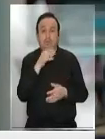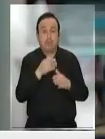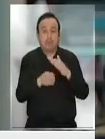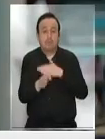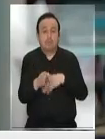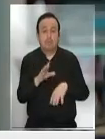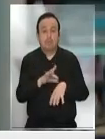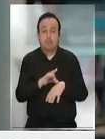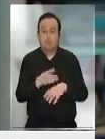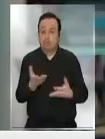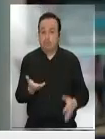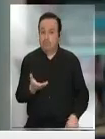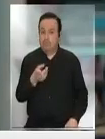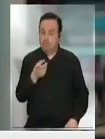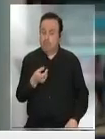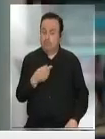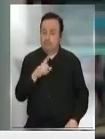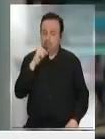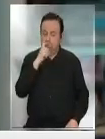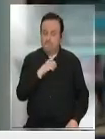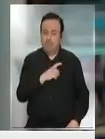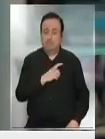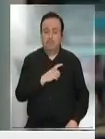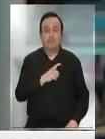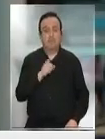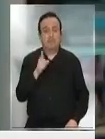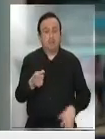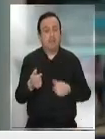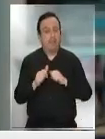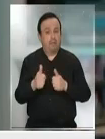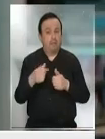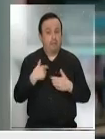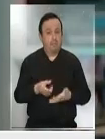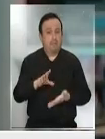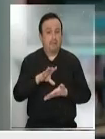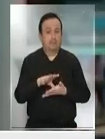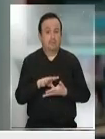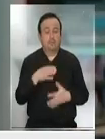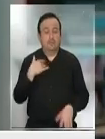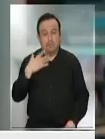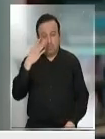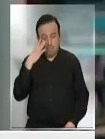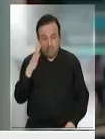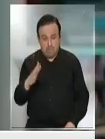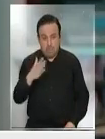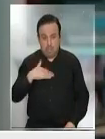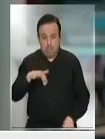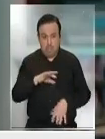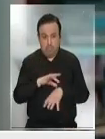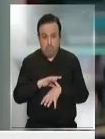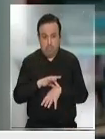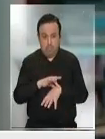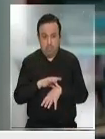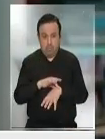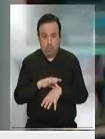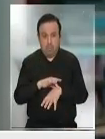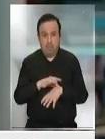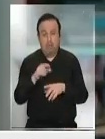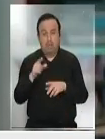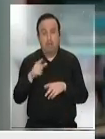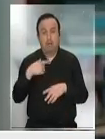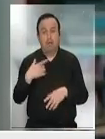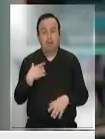en nuestro país y eso hay que reconocerlo, es duro, pero es el desafío que tenemos como país. Yo creo que como médicos hemos sido parte de